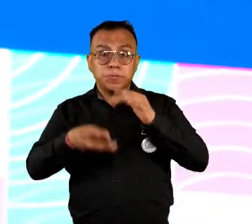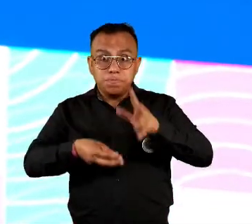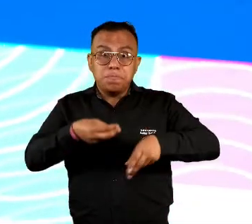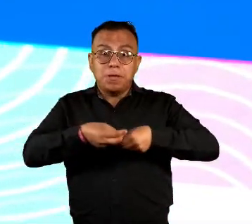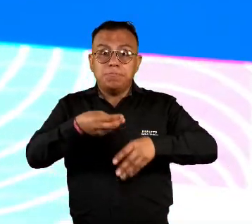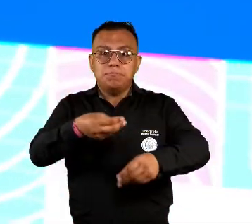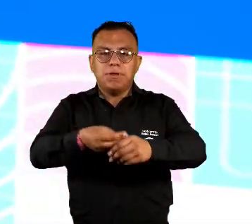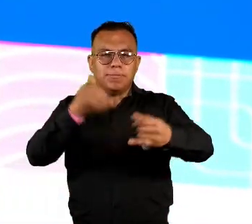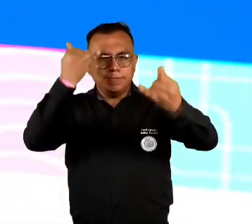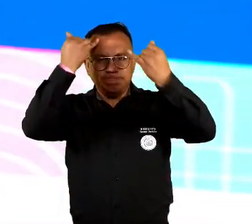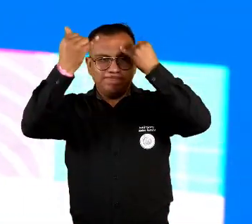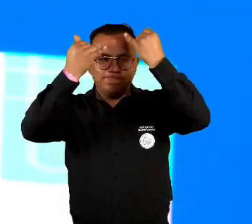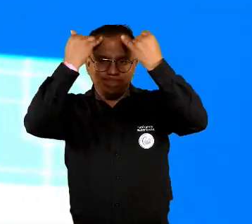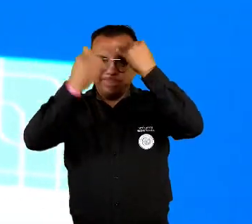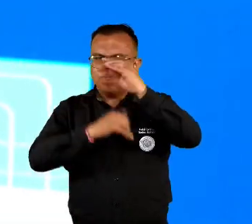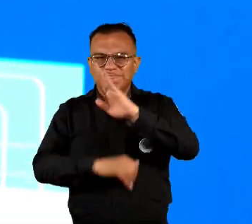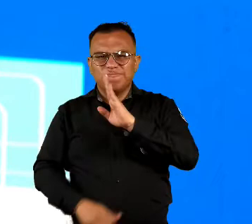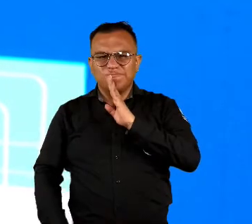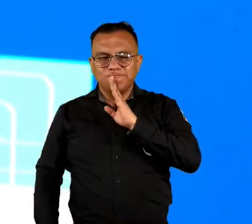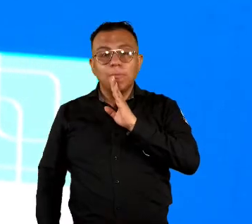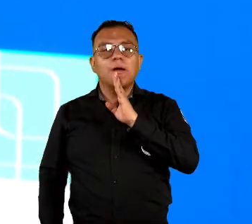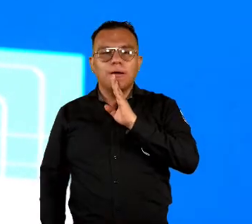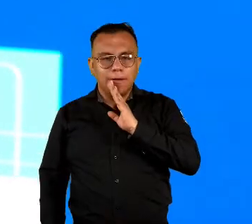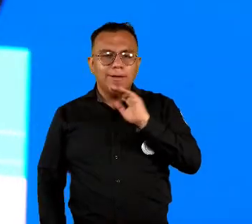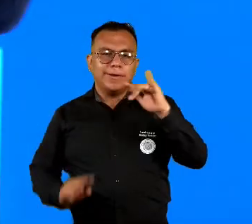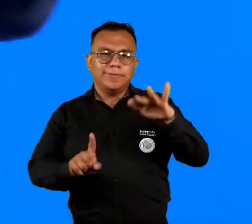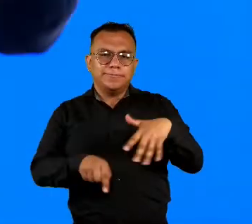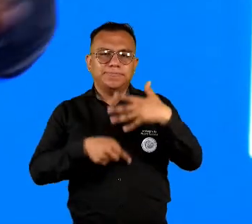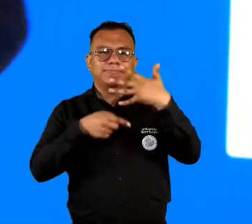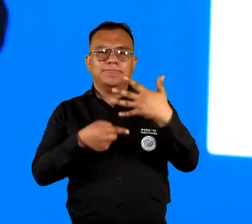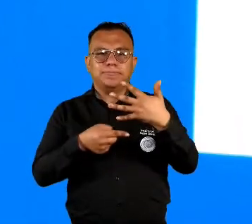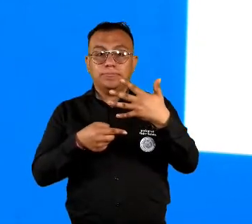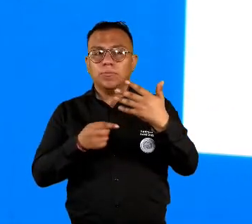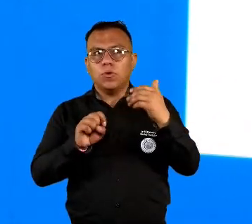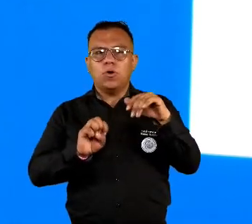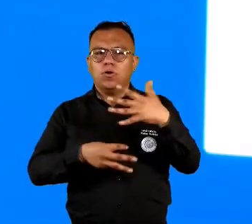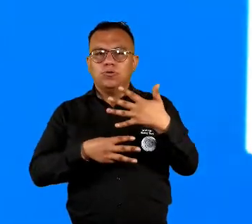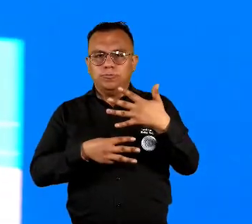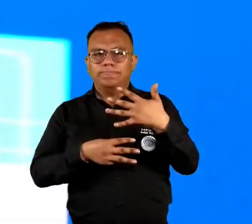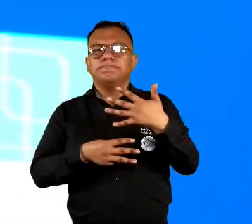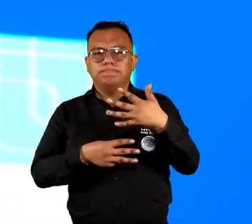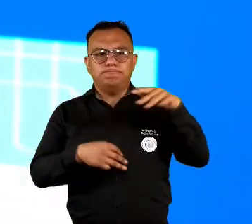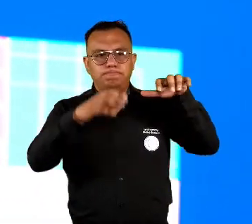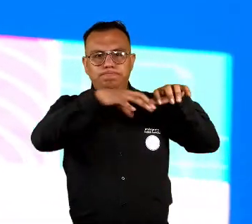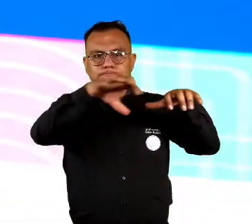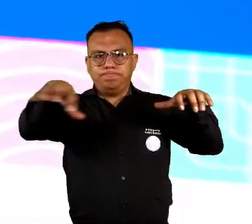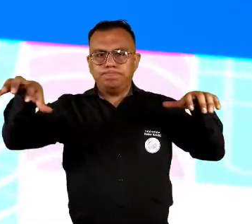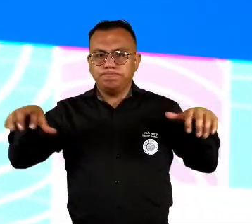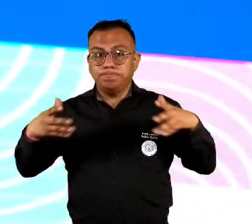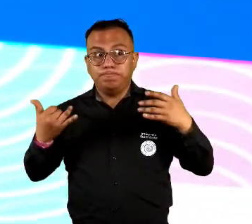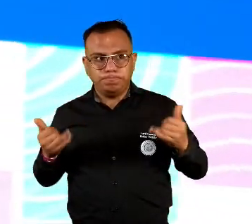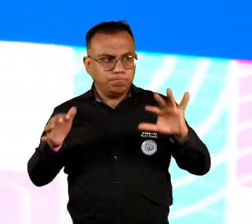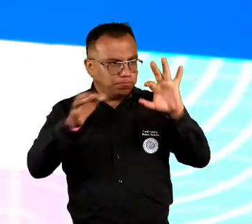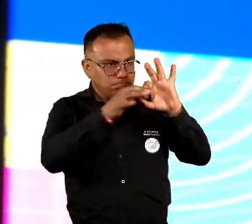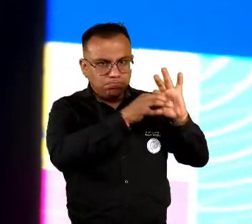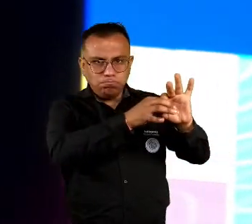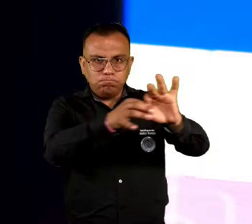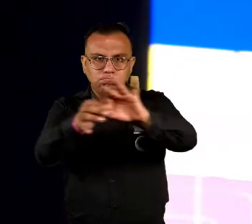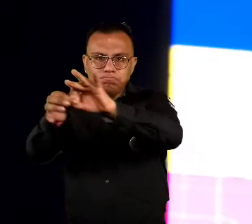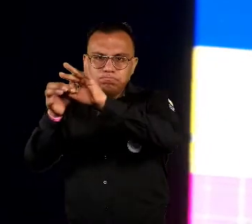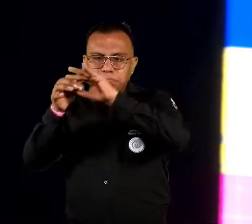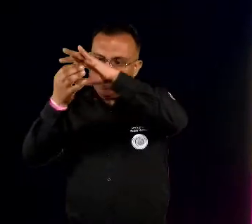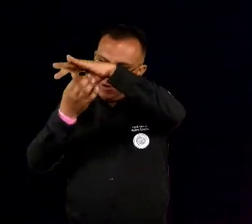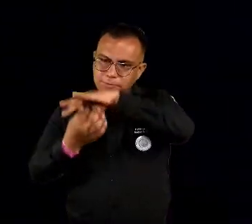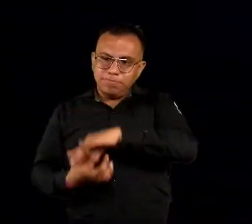de creatividad a quienes a las seis empresas ocho empresas más grande del mundo que después hacen juego en